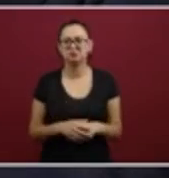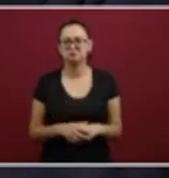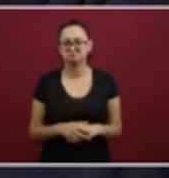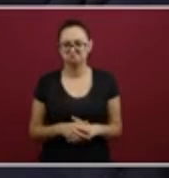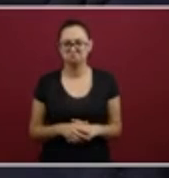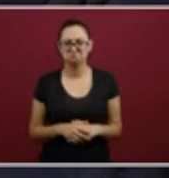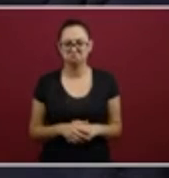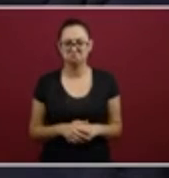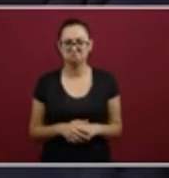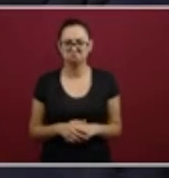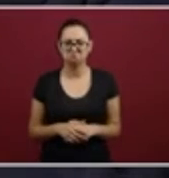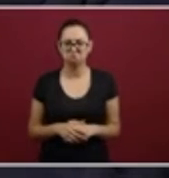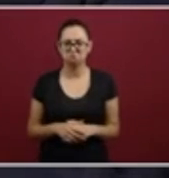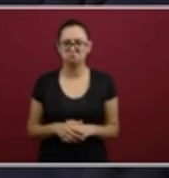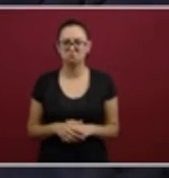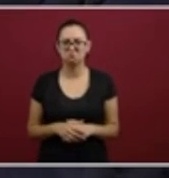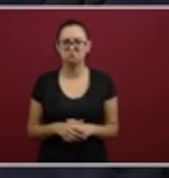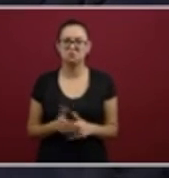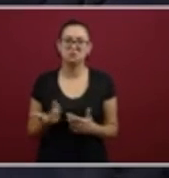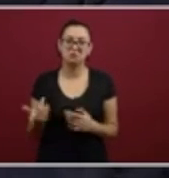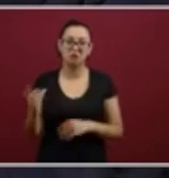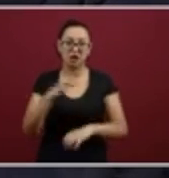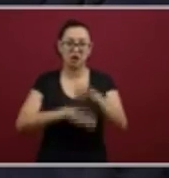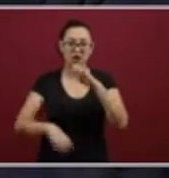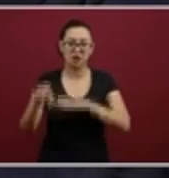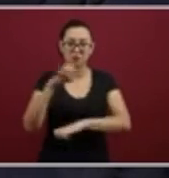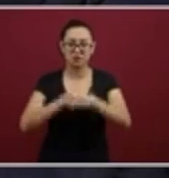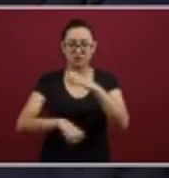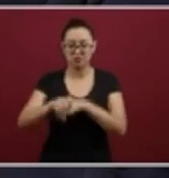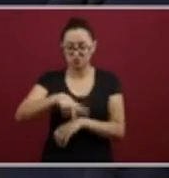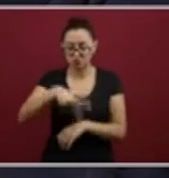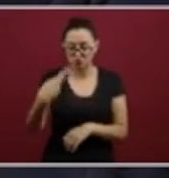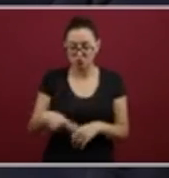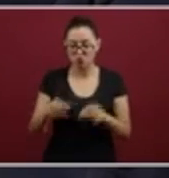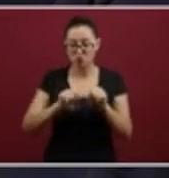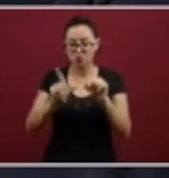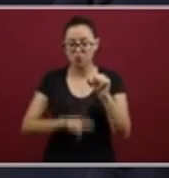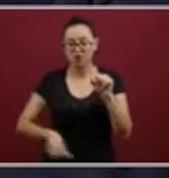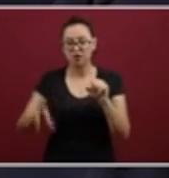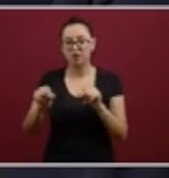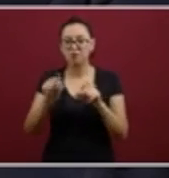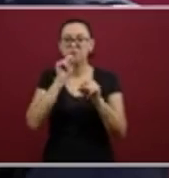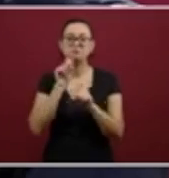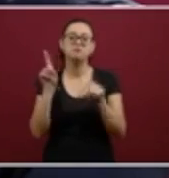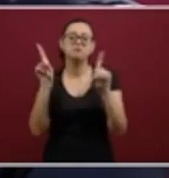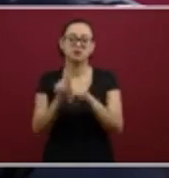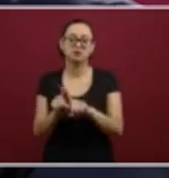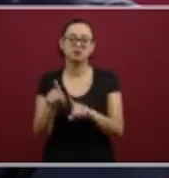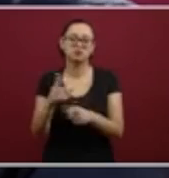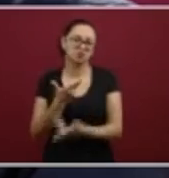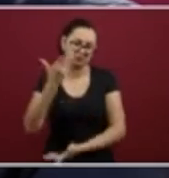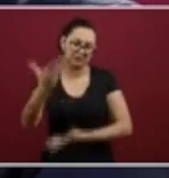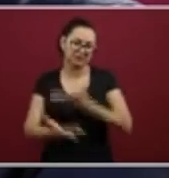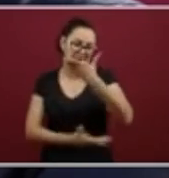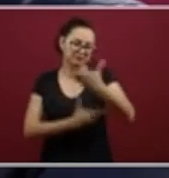demanda que tiene que ver con las empresas de México, incluso con los que prestan